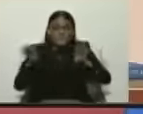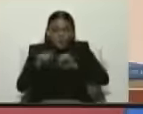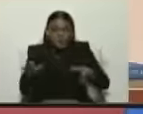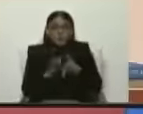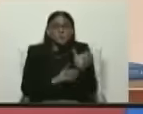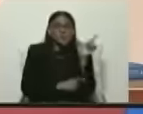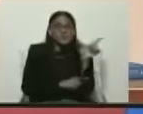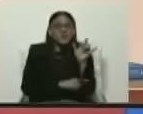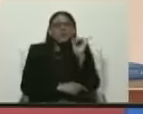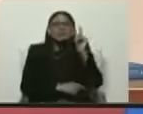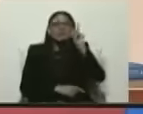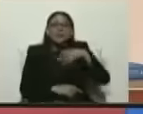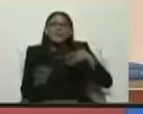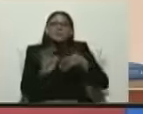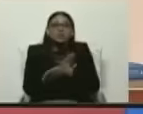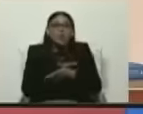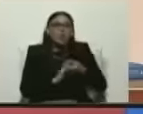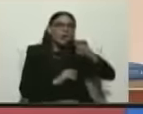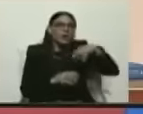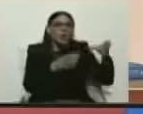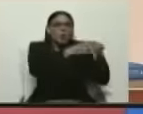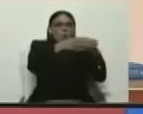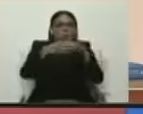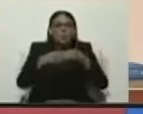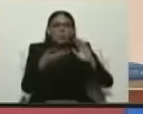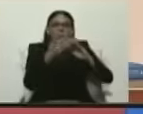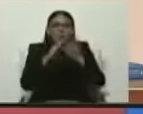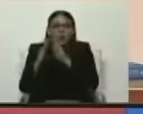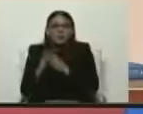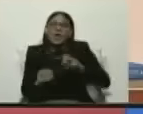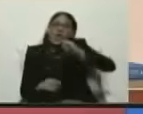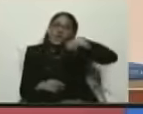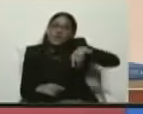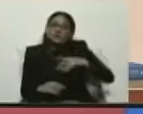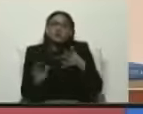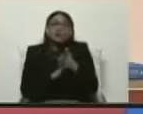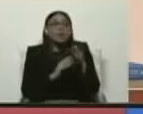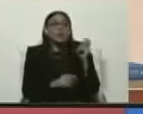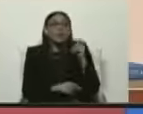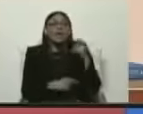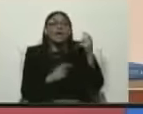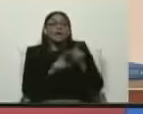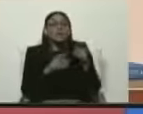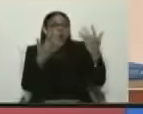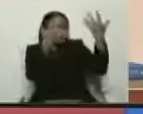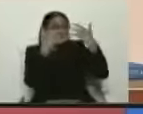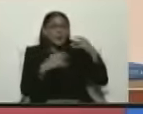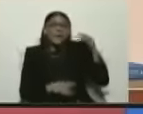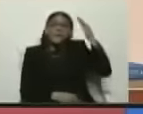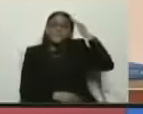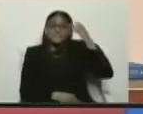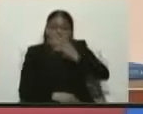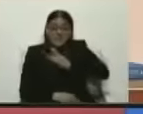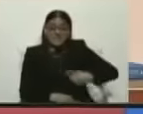estructura JPSUV. Y nosotros, por instrucciones del presidente, decidimos